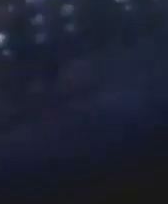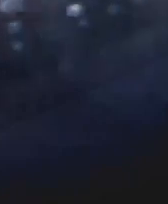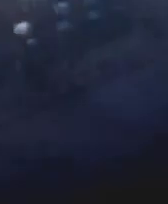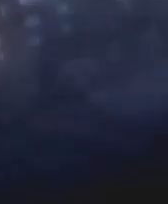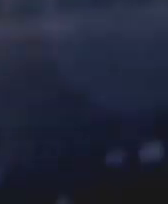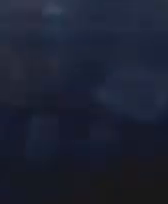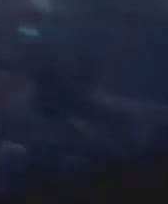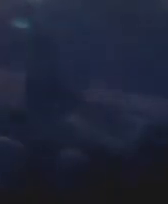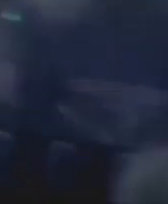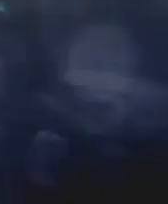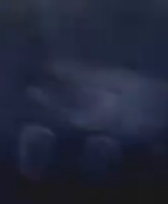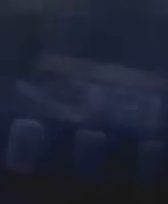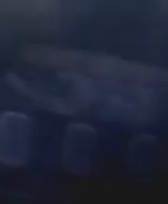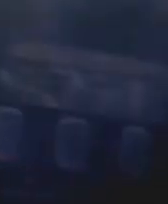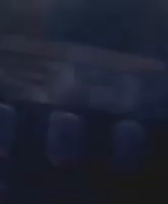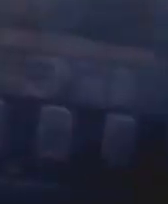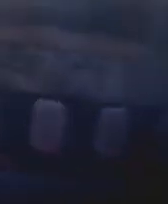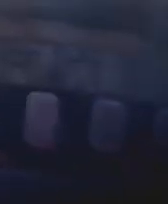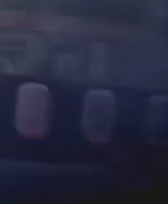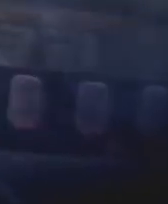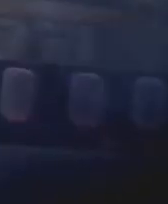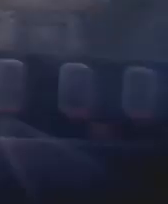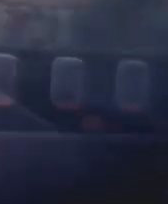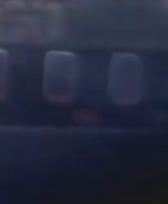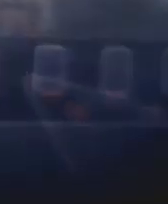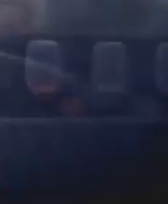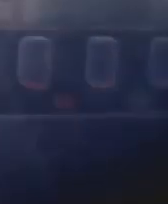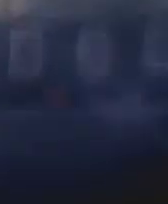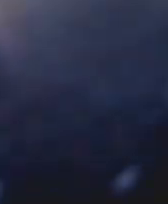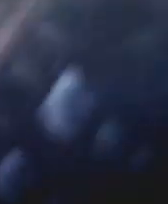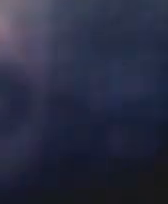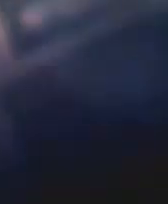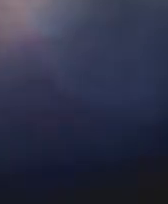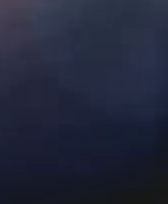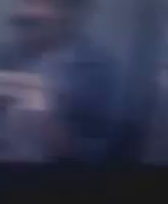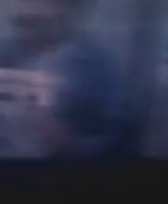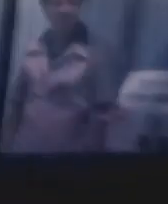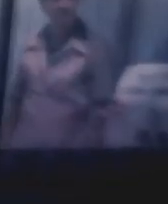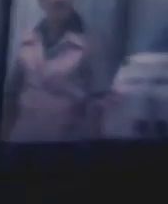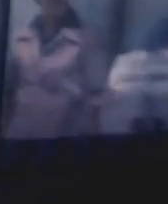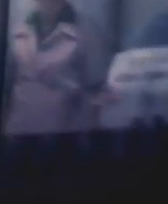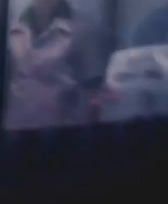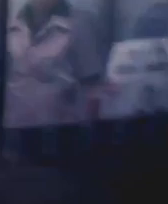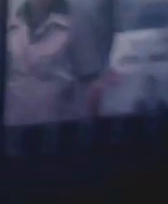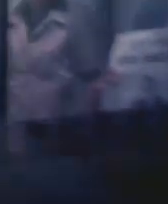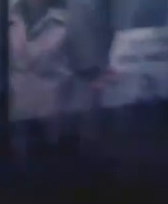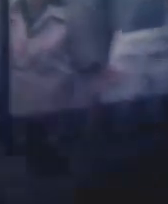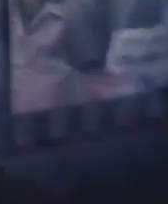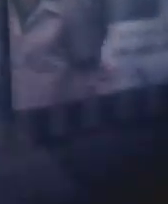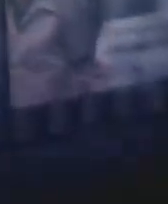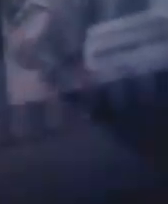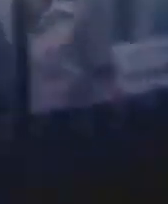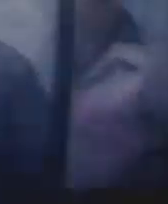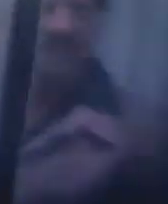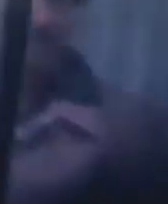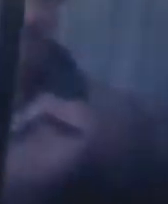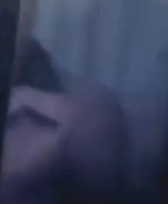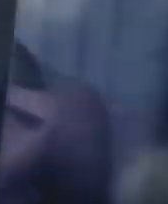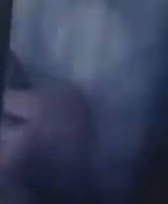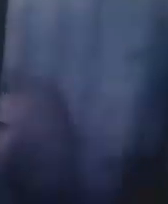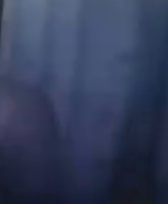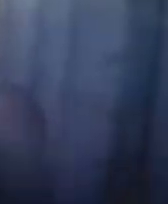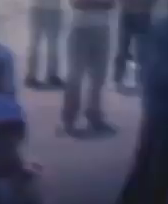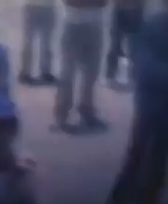y ancianos afectados por los vapores de bisulfuro de carbón. Secuestro o autosecuestro del